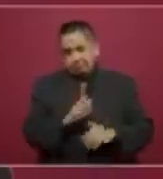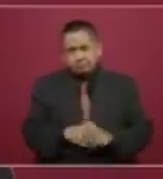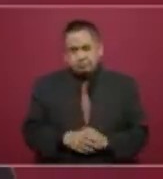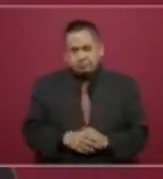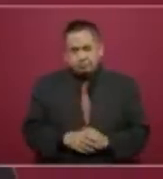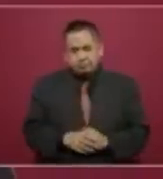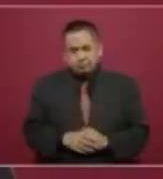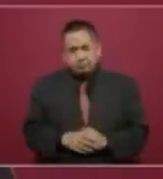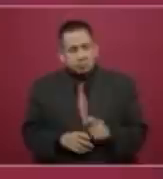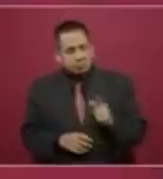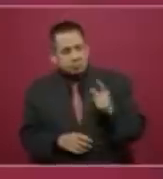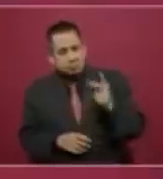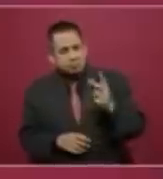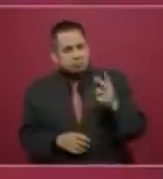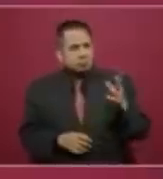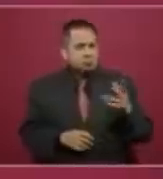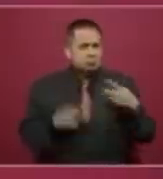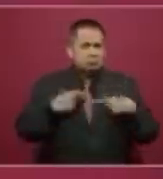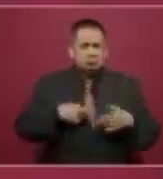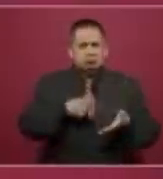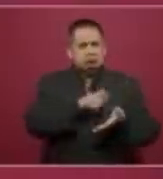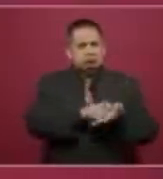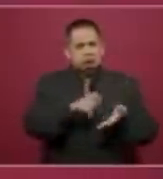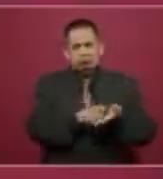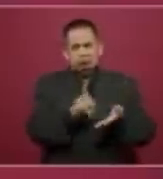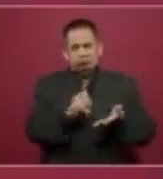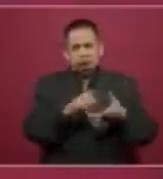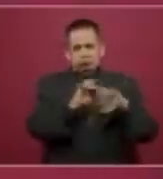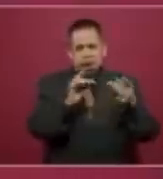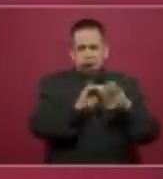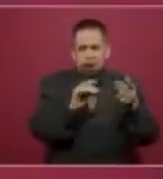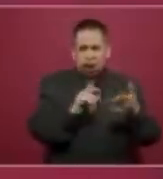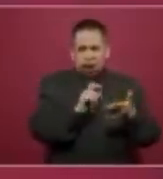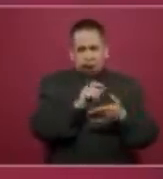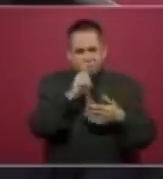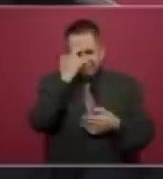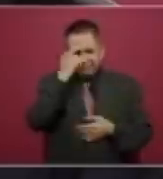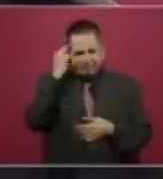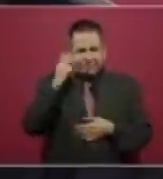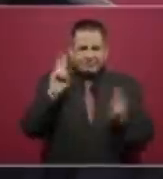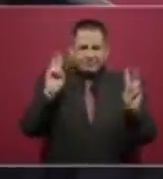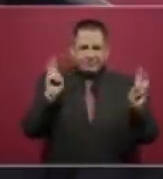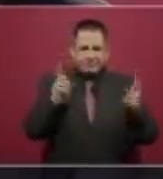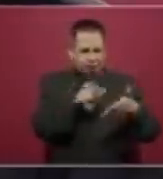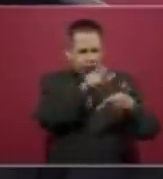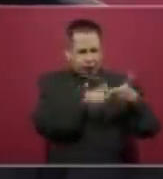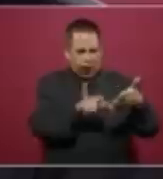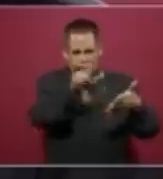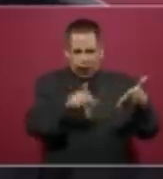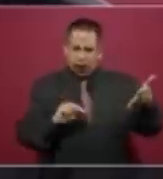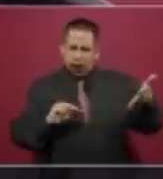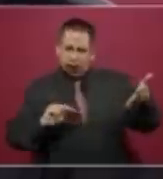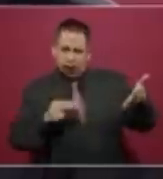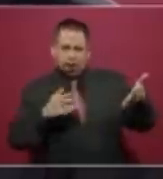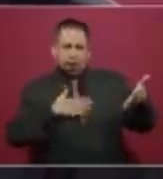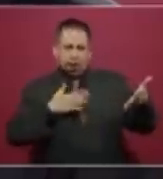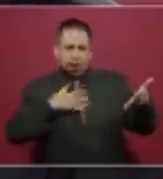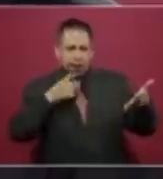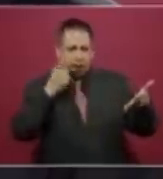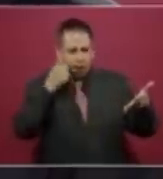dos, tres columnistas. Ya ven que estaban de moda las columnas en aquellos tiempos.